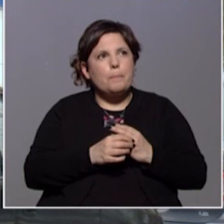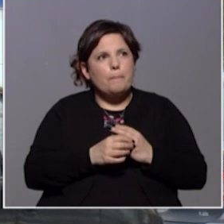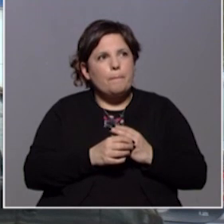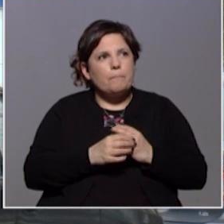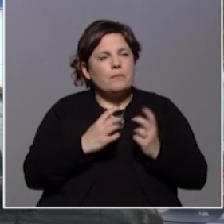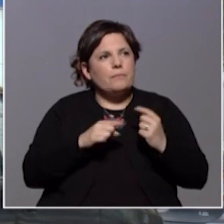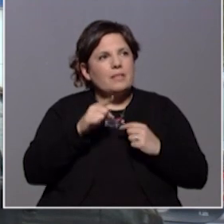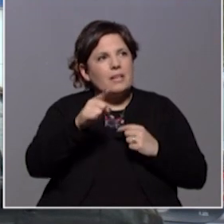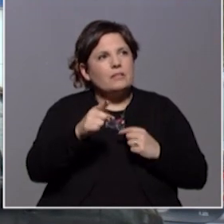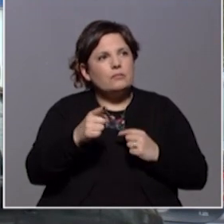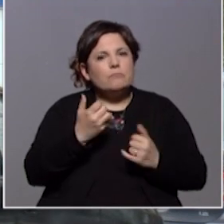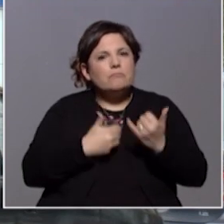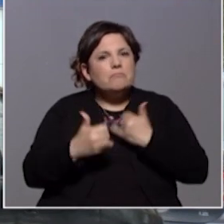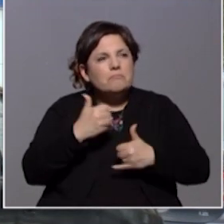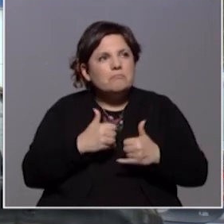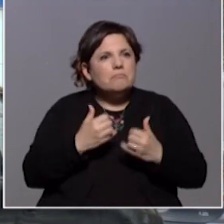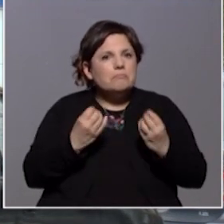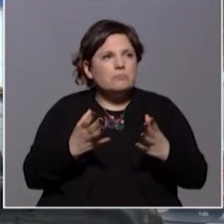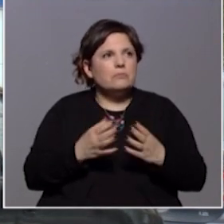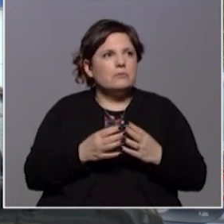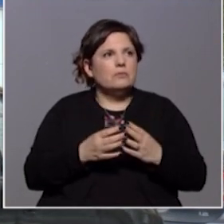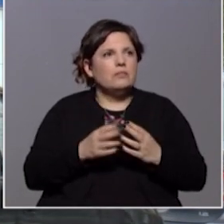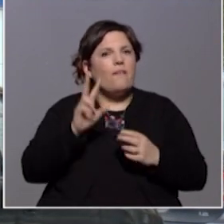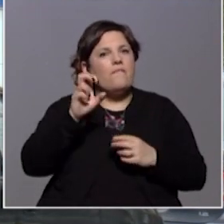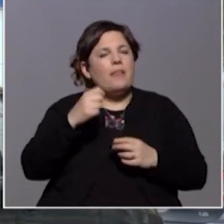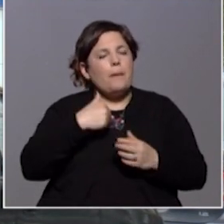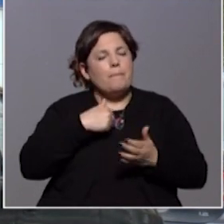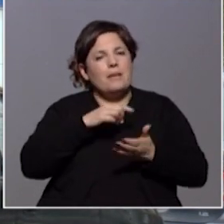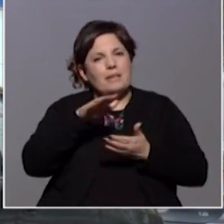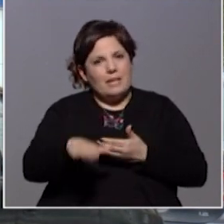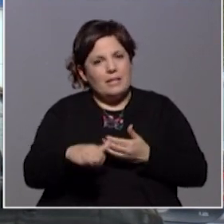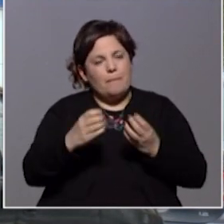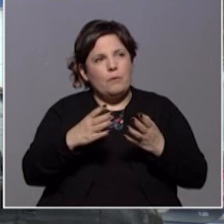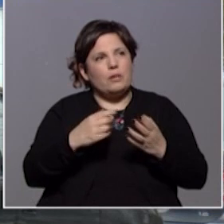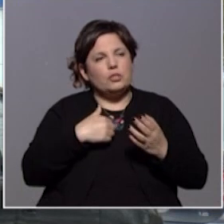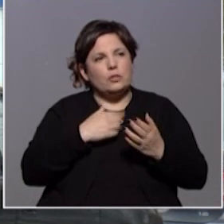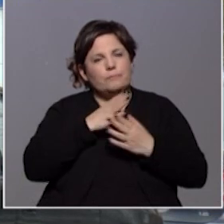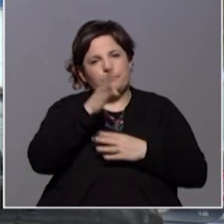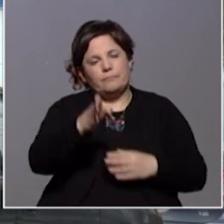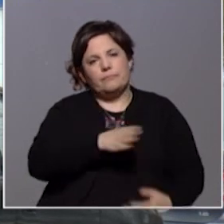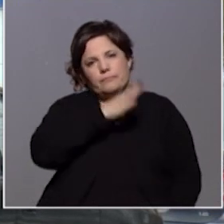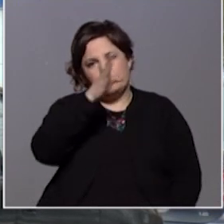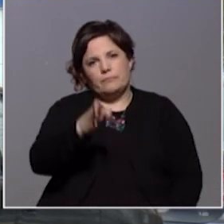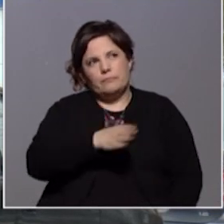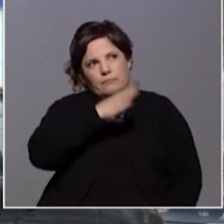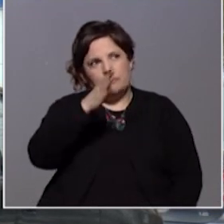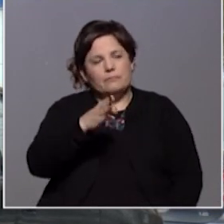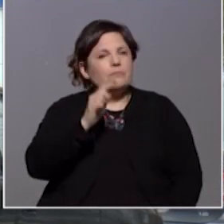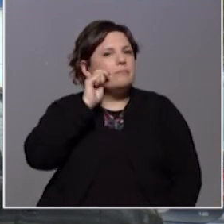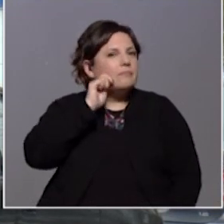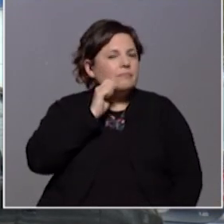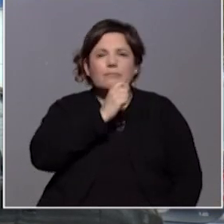eso, contanos... Bueno, el verde de mi niñez, porque yo venía asiduamente para sacarme